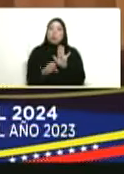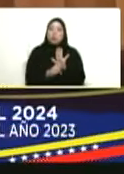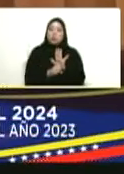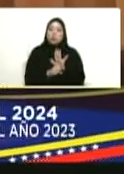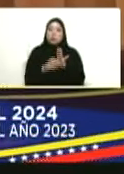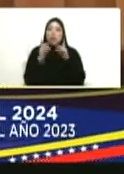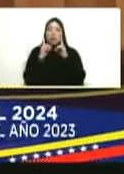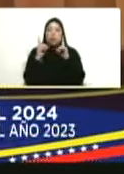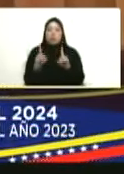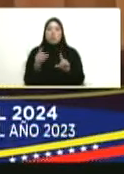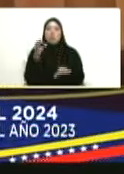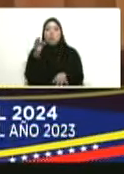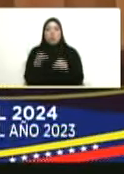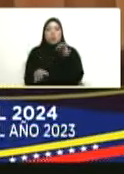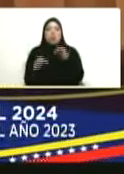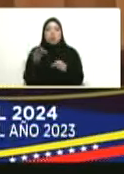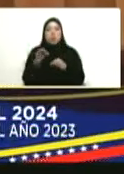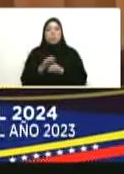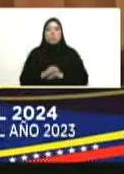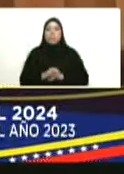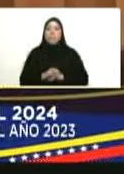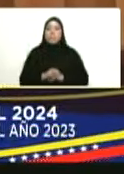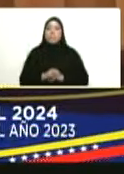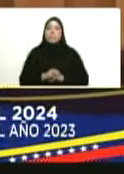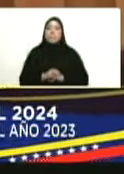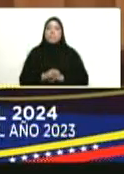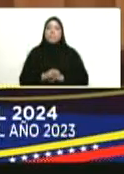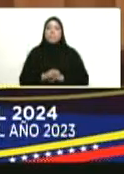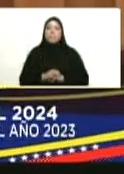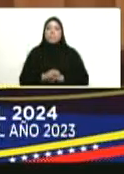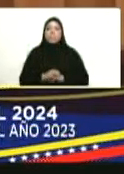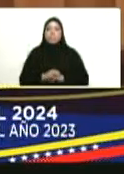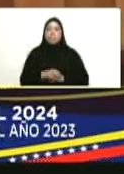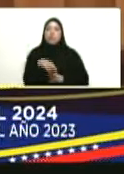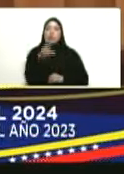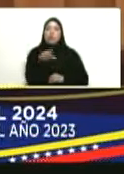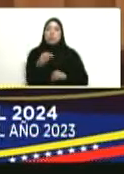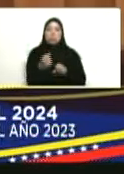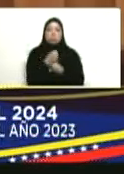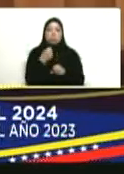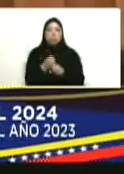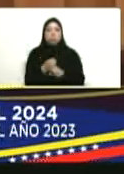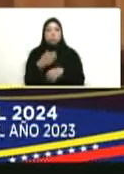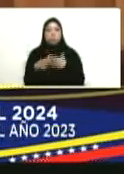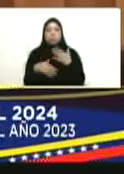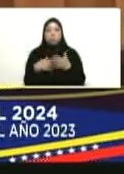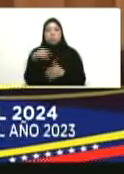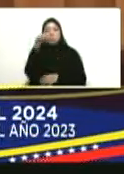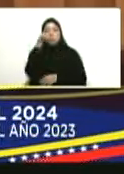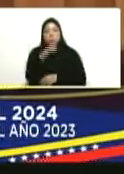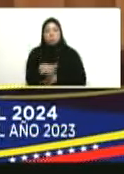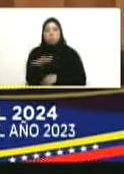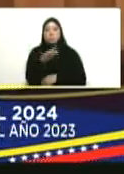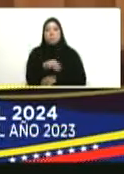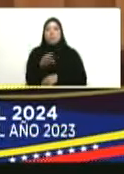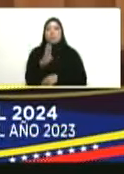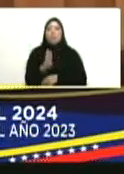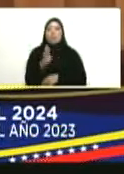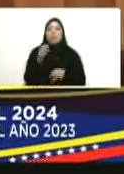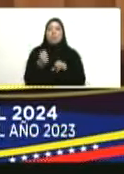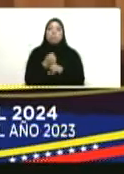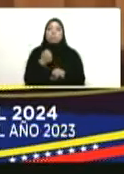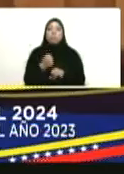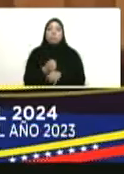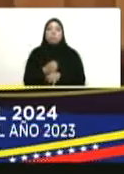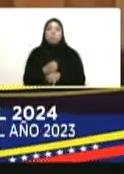la decisión del Tribunal Supremo de Justicia que emane de este recurso. D. Rechazar